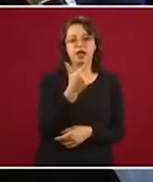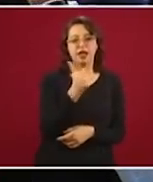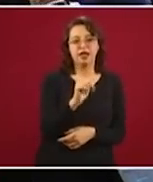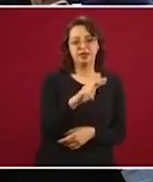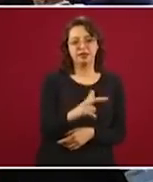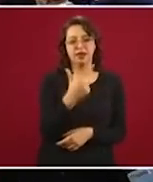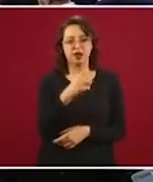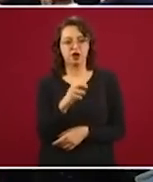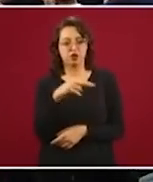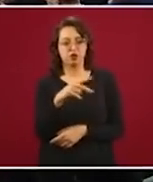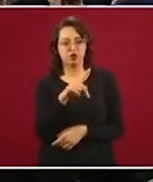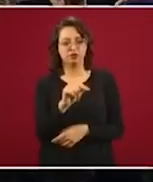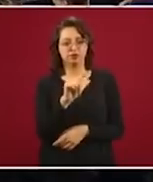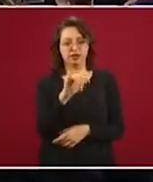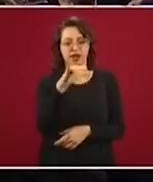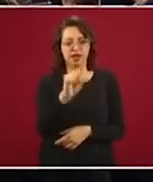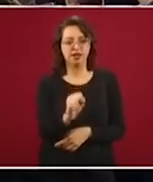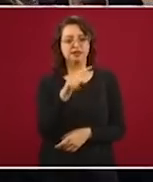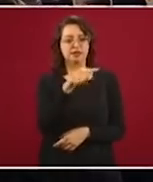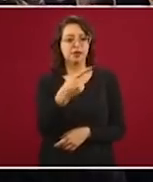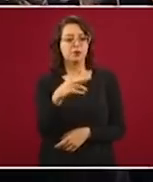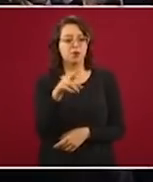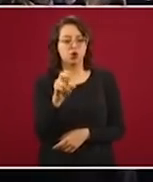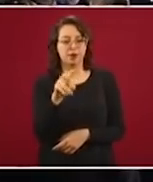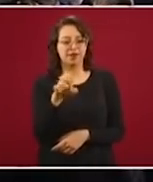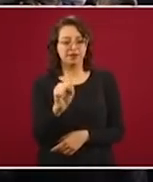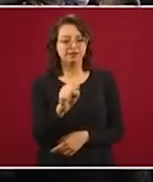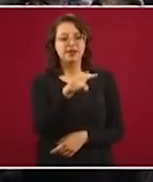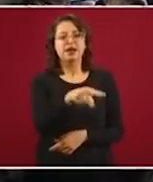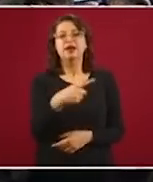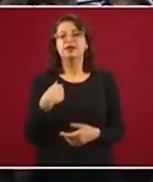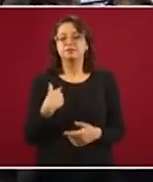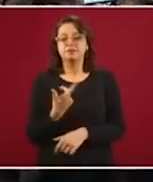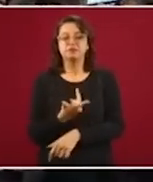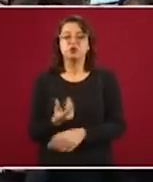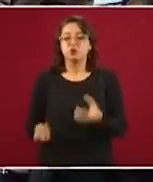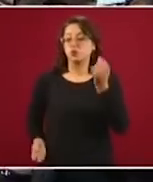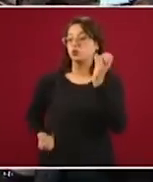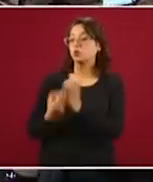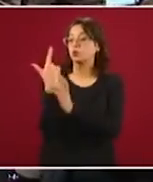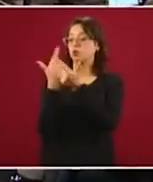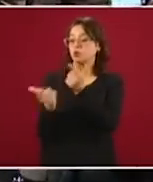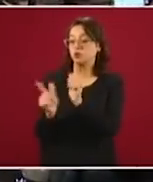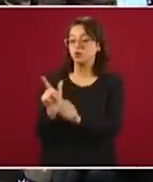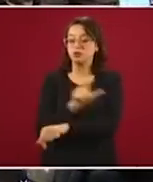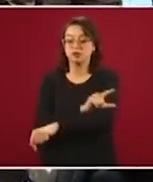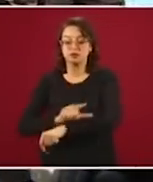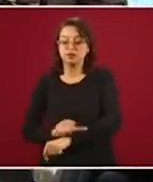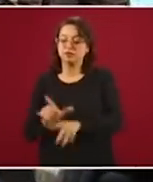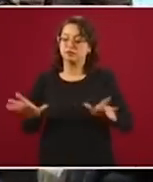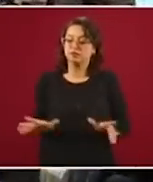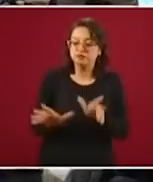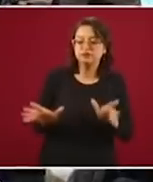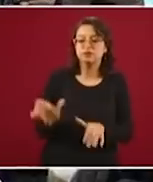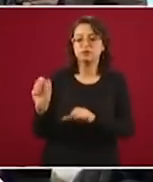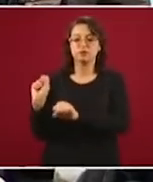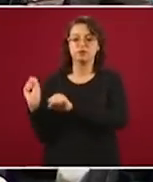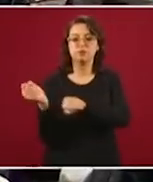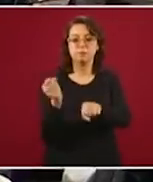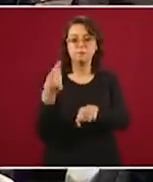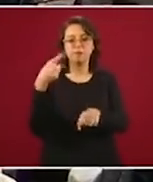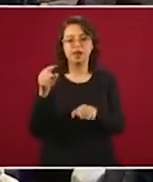ProBéis, precisamente porque es una liga que están haciendo y es una liga de alimentación de la Liga Mexicana de Béisbol de